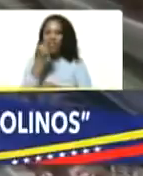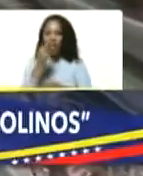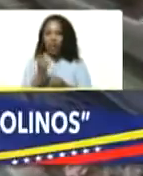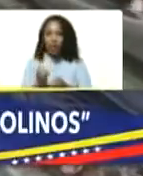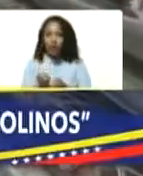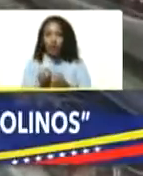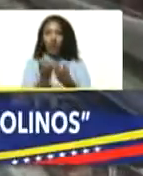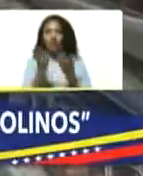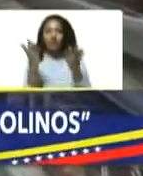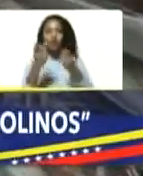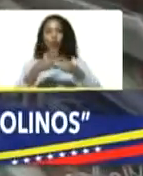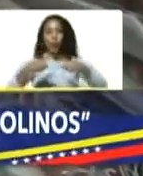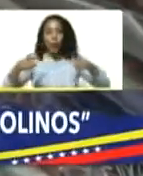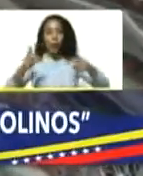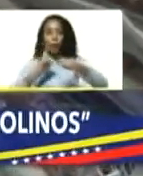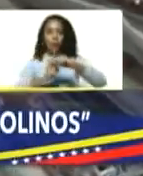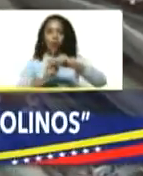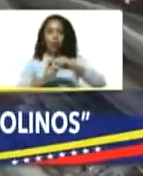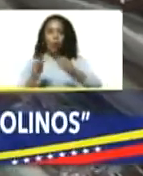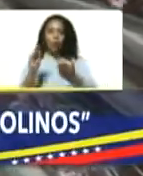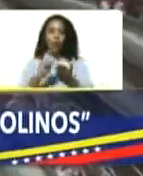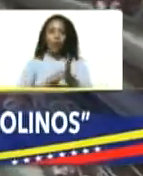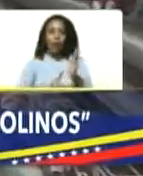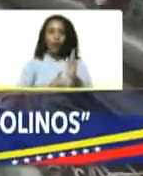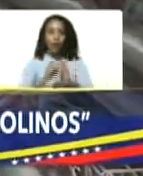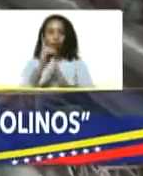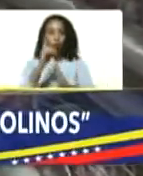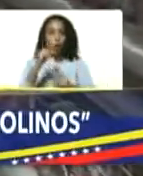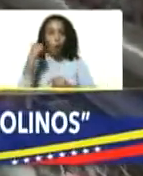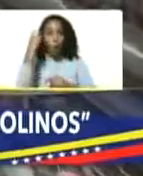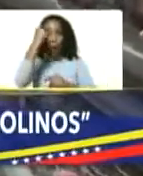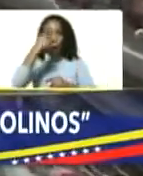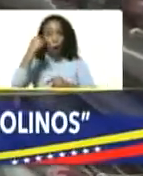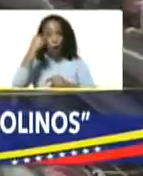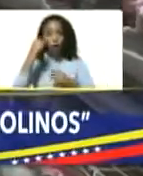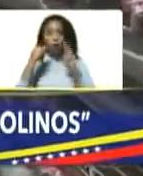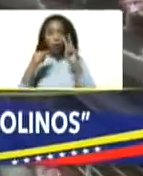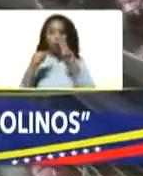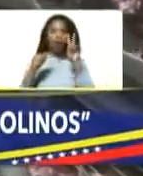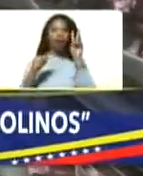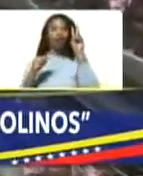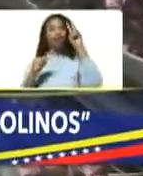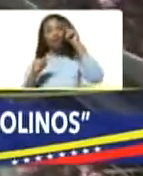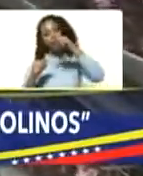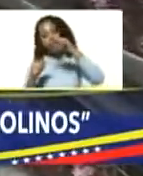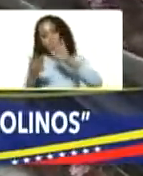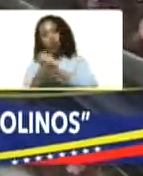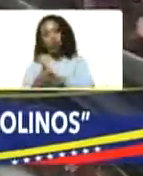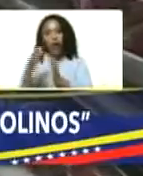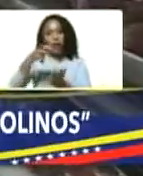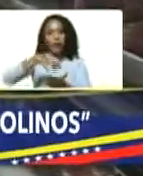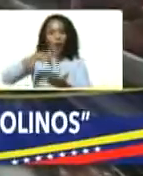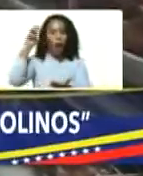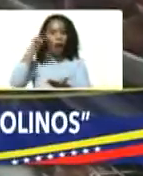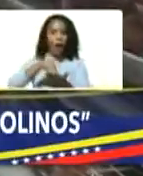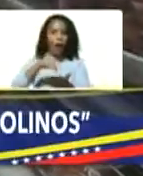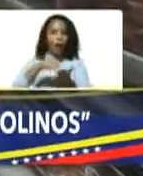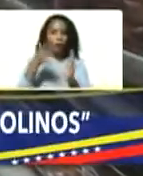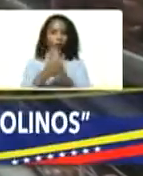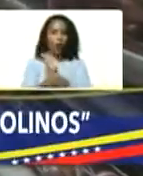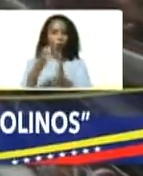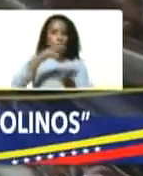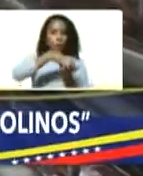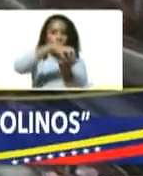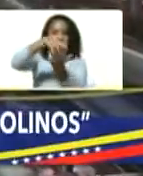fructifica señor presidente los ojos muchos ojos están puestos sobre nuestro estado sobre los estados de